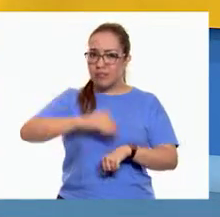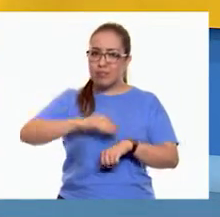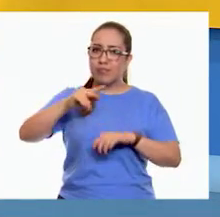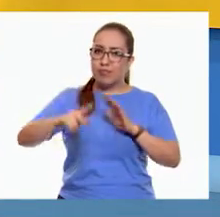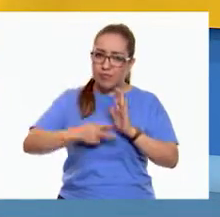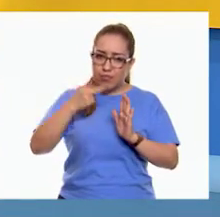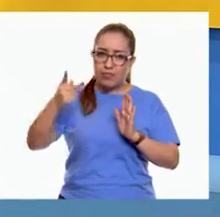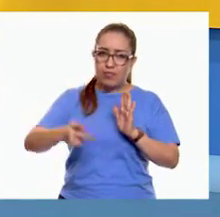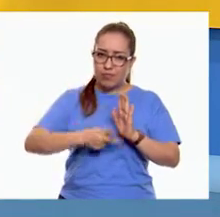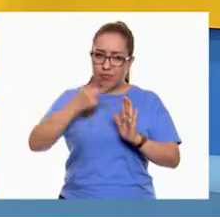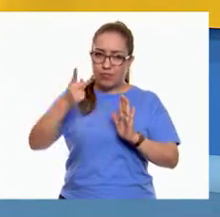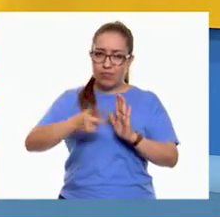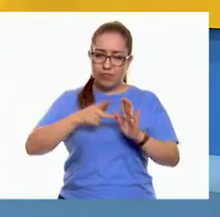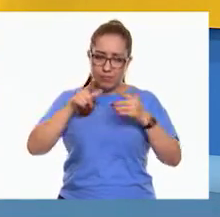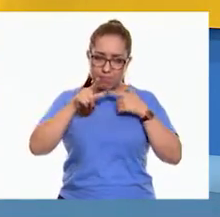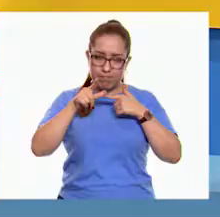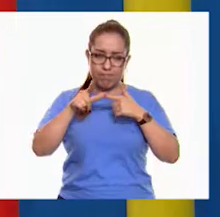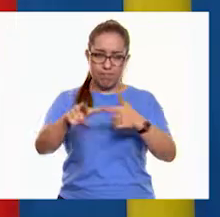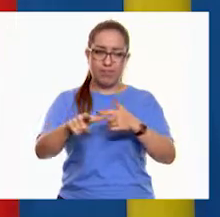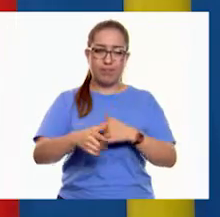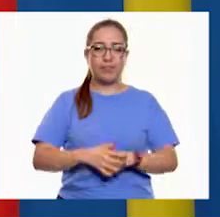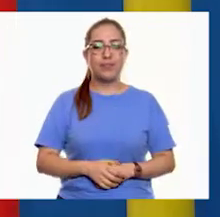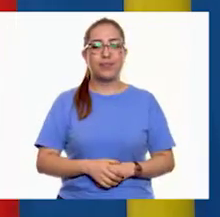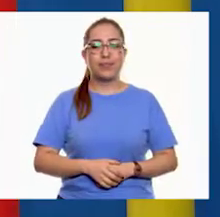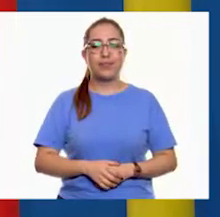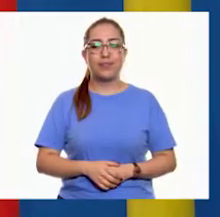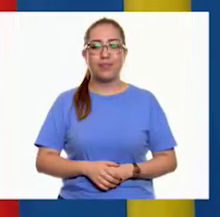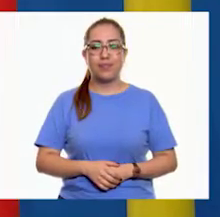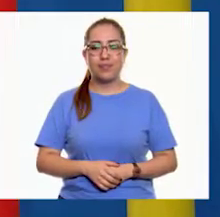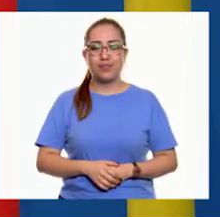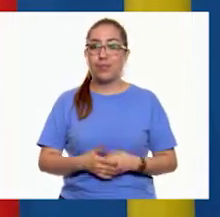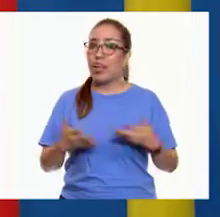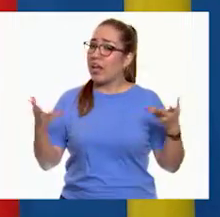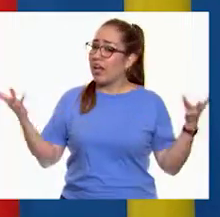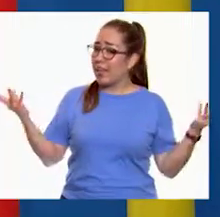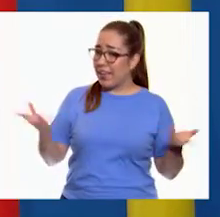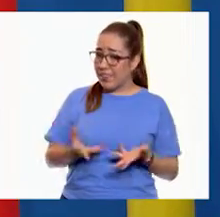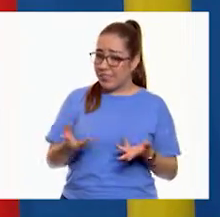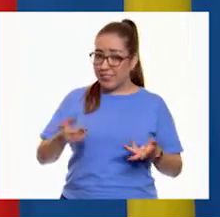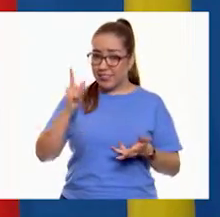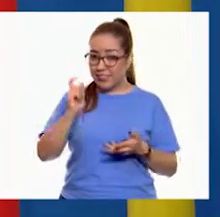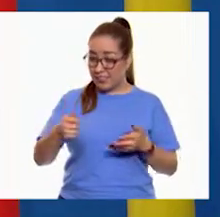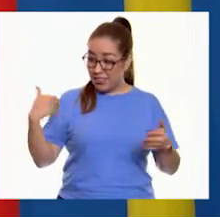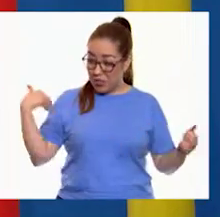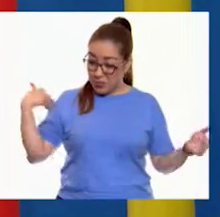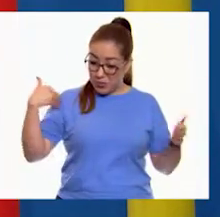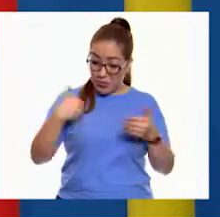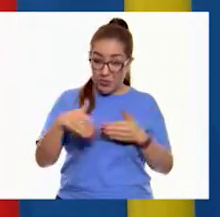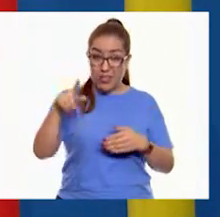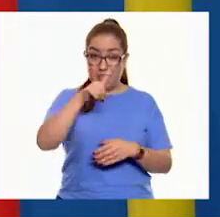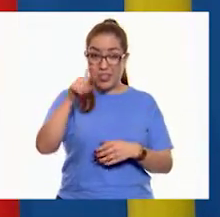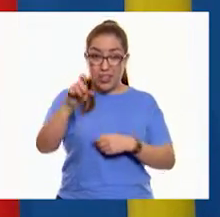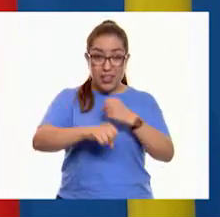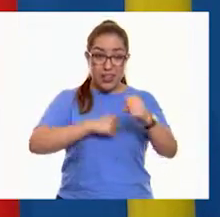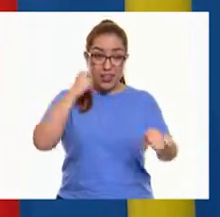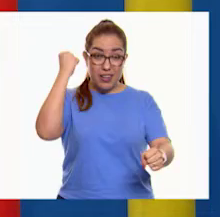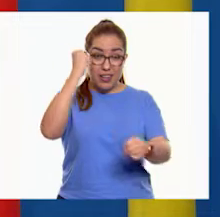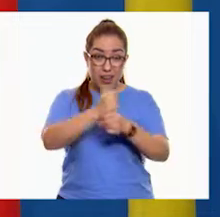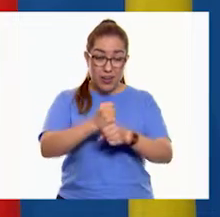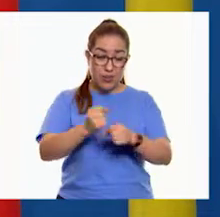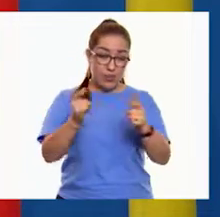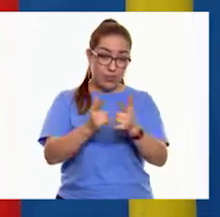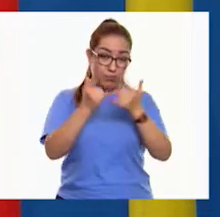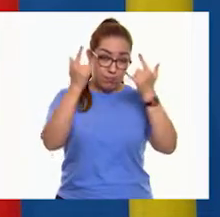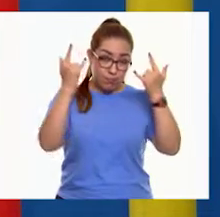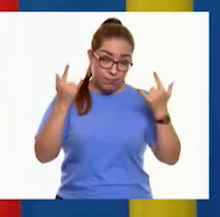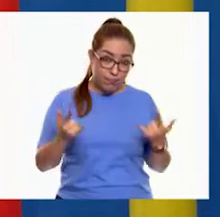lo largo del siglo XX. Y es que estamos hablando de prácticamente 100 años de historia, lo cual hace que sea muy